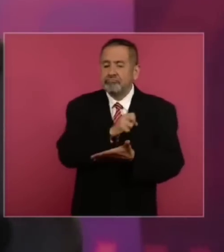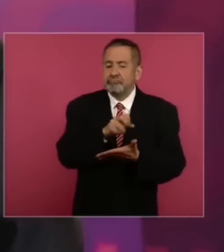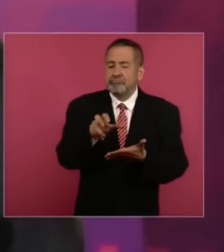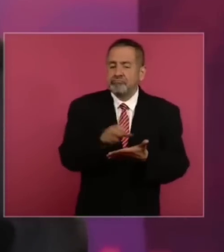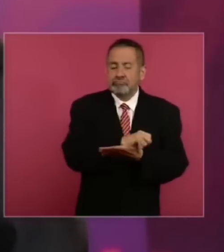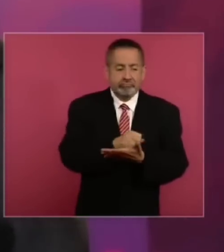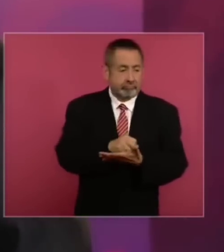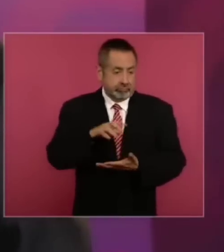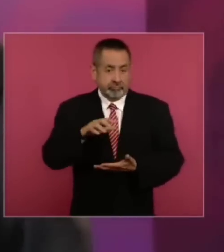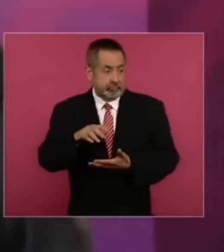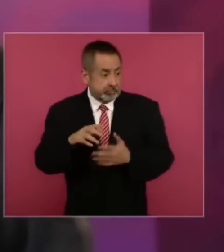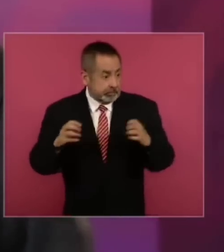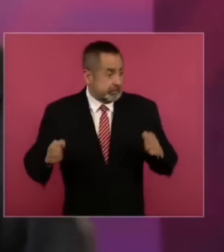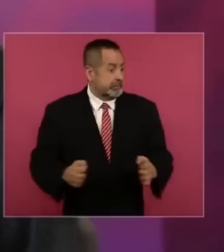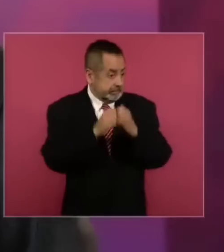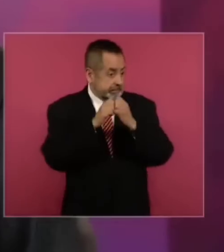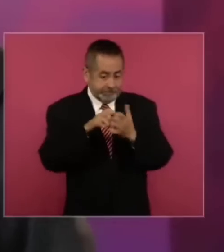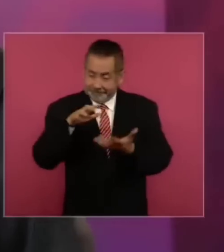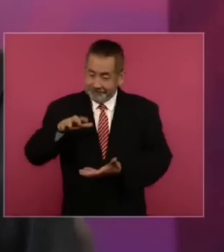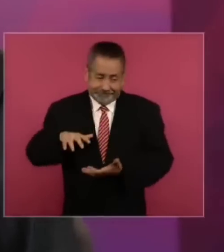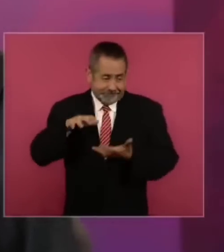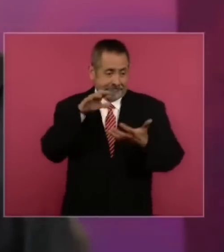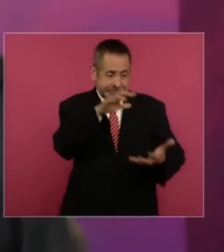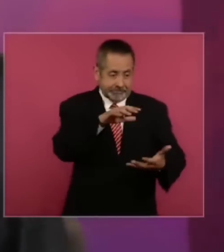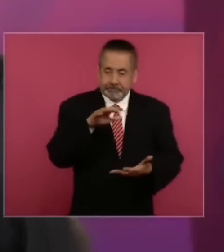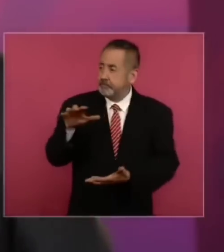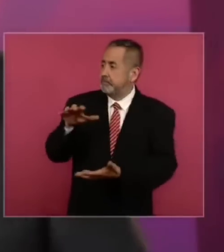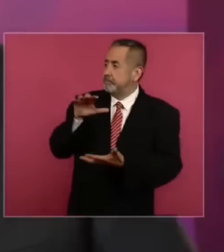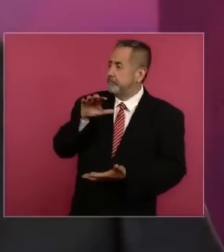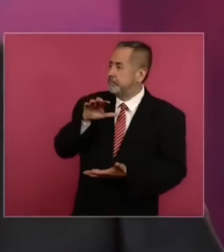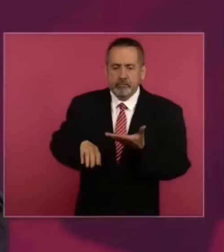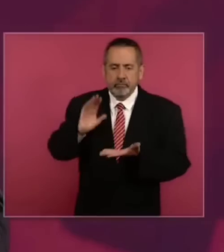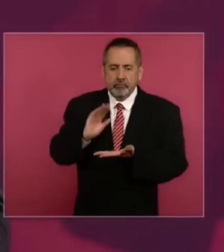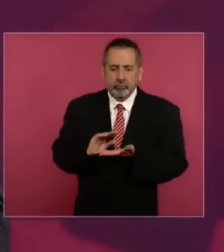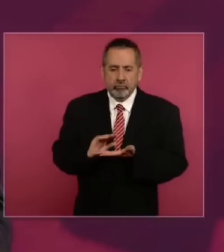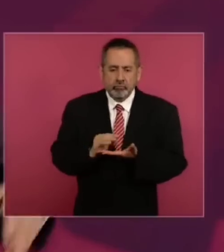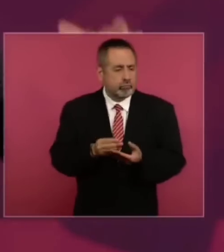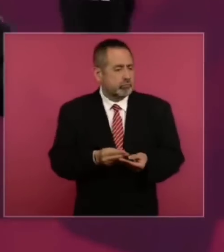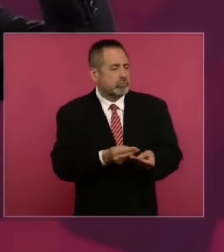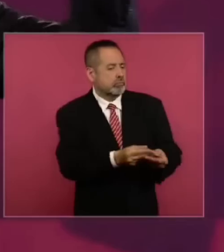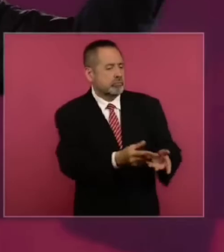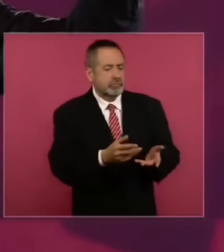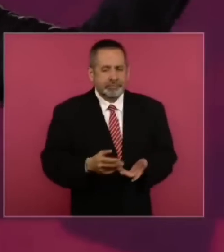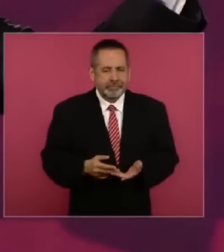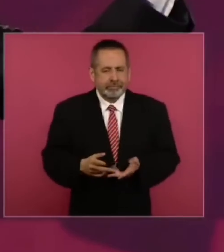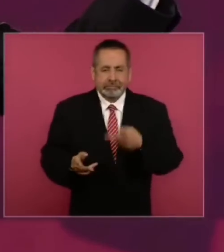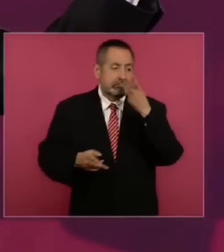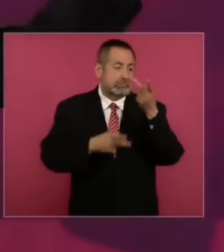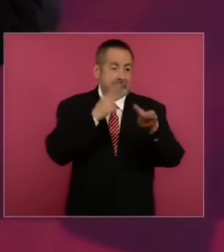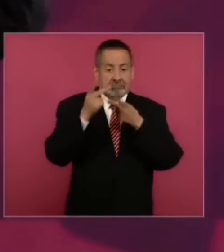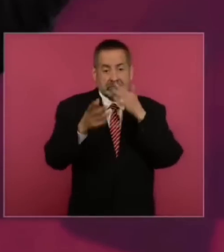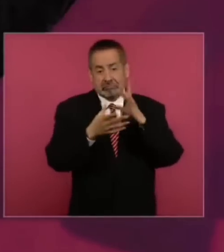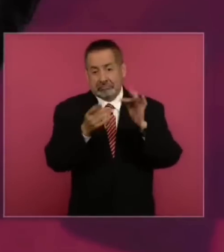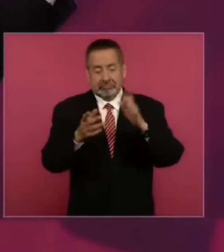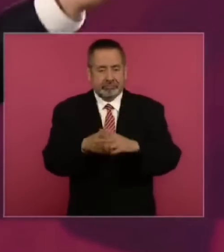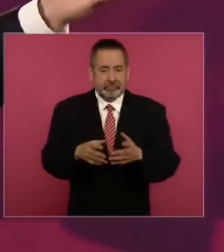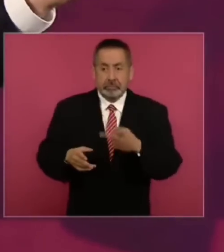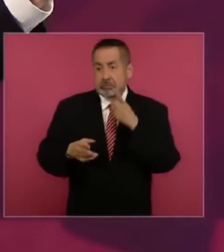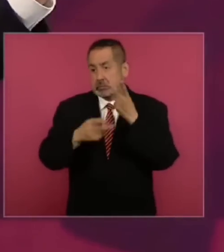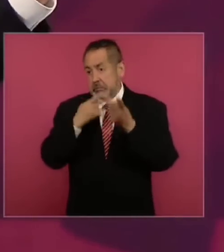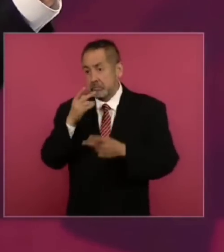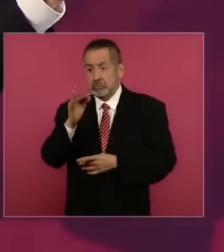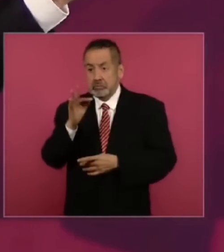no le llegaba a Los afectados era pura publicidad todo el mundo hablaba